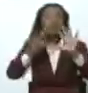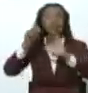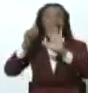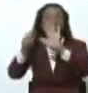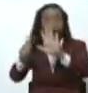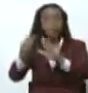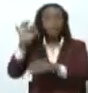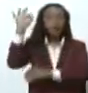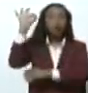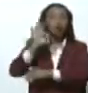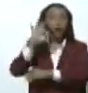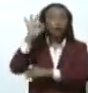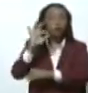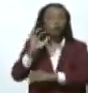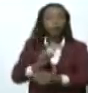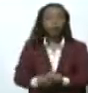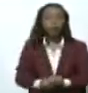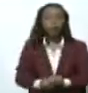51.76%.